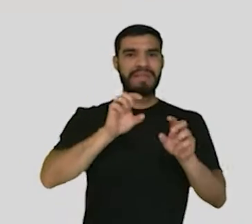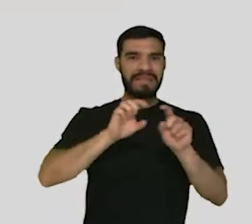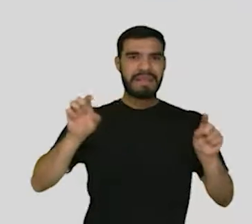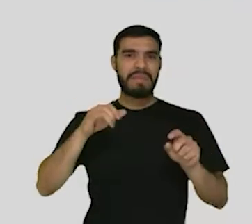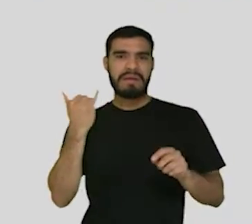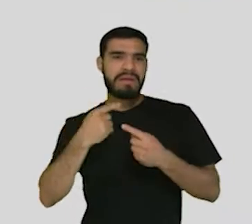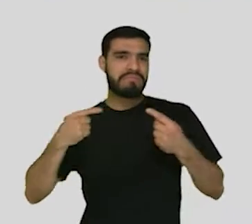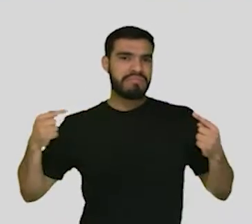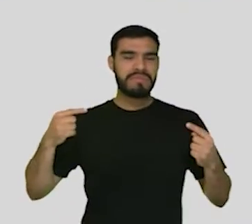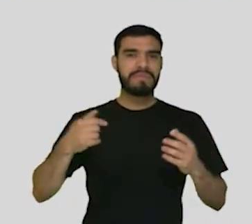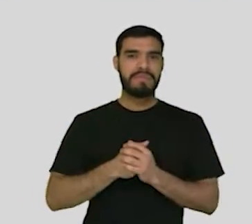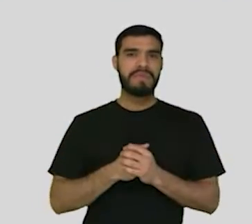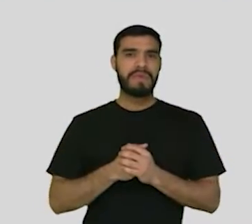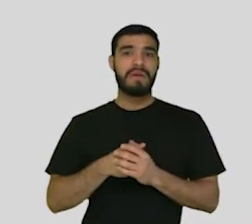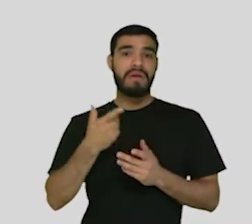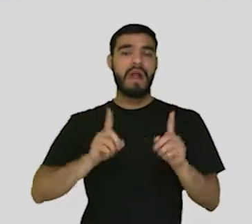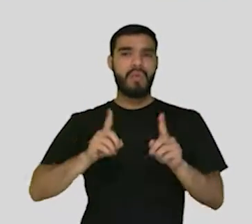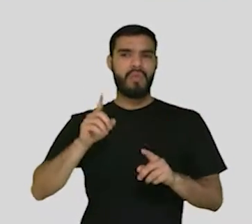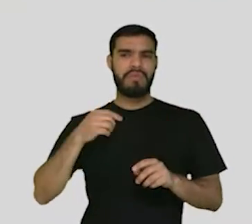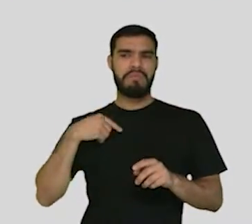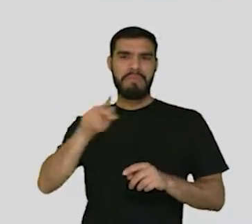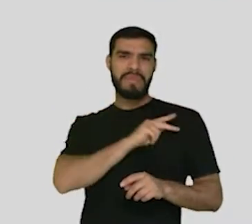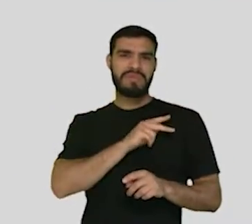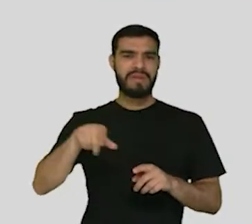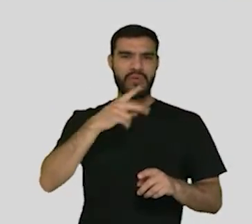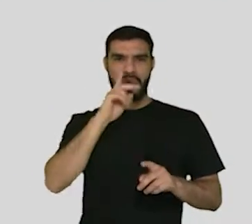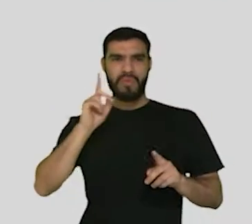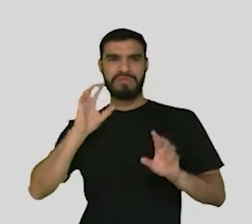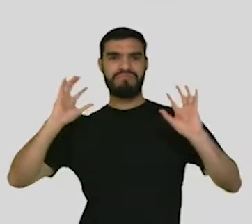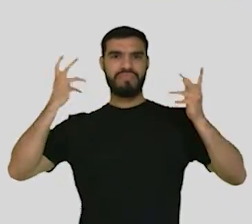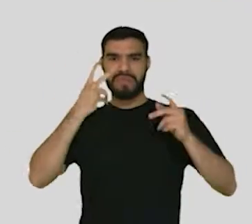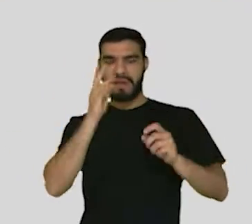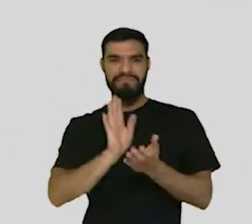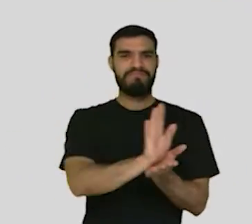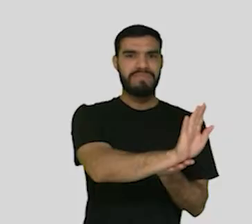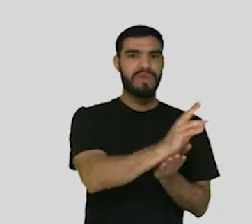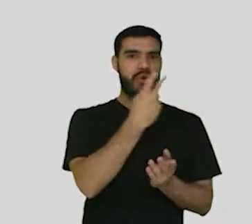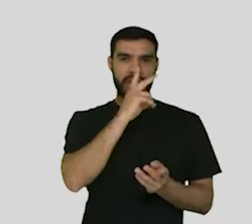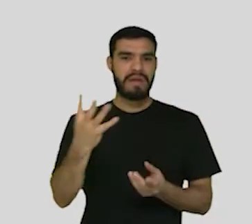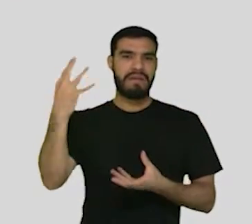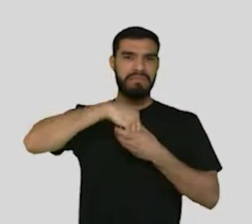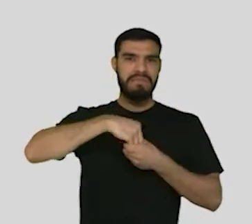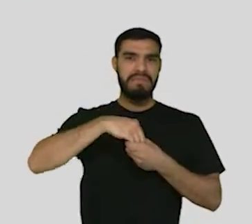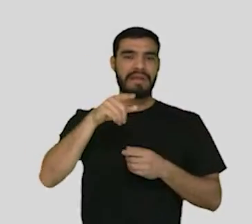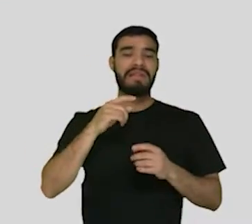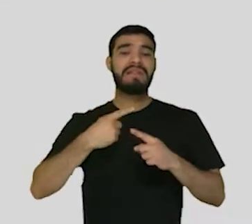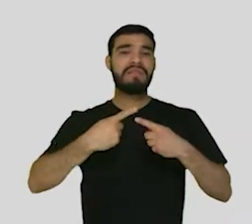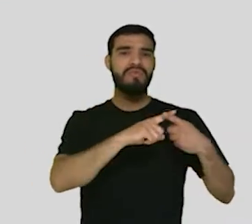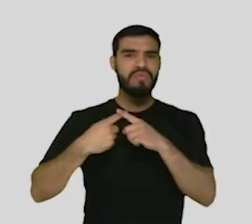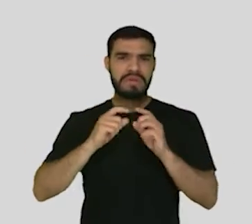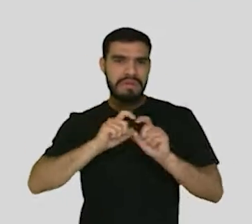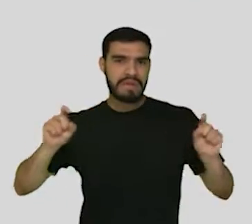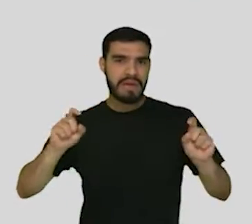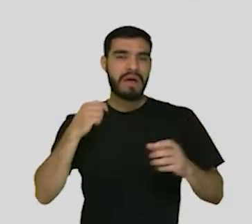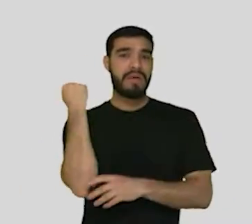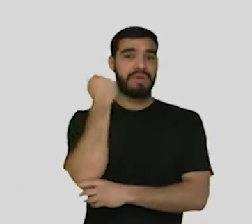koseba. Peñe e diversidad gente ñañe éramo. Mi sector conservador cuera ombo tapu kuesema upeva.